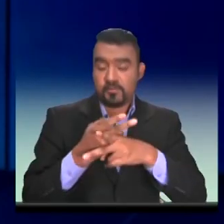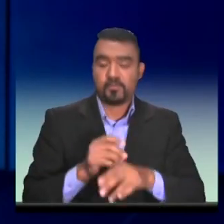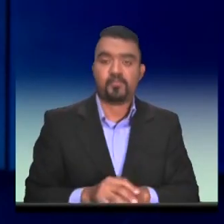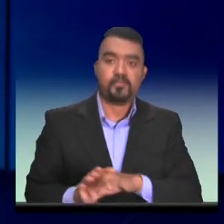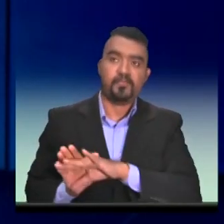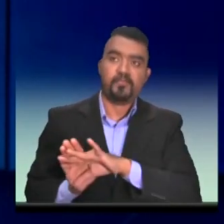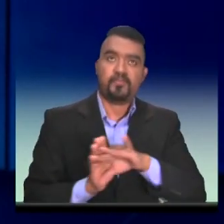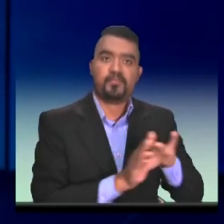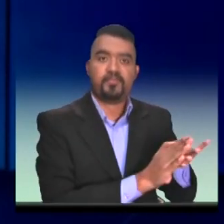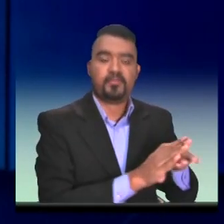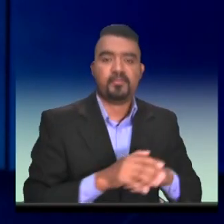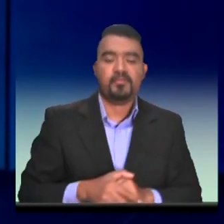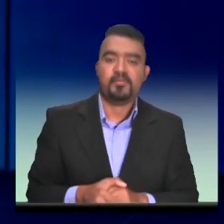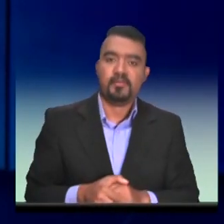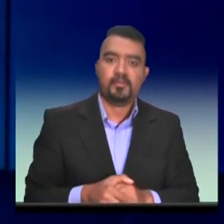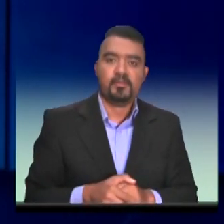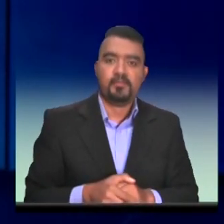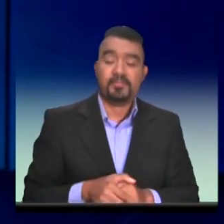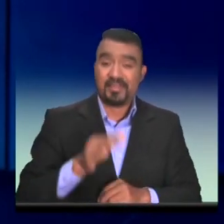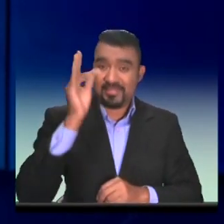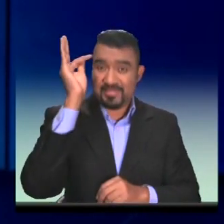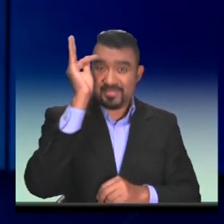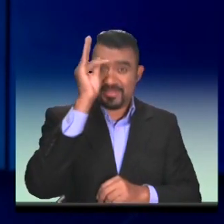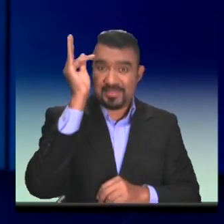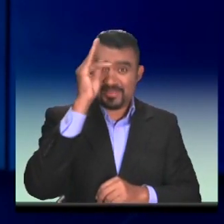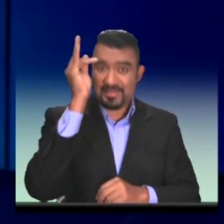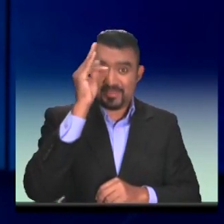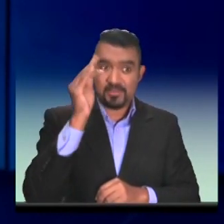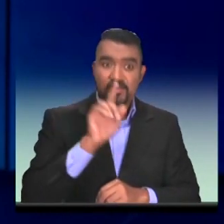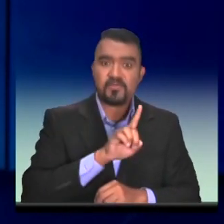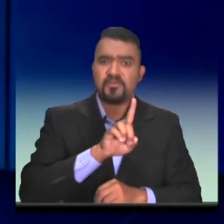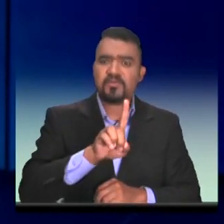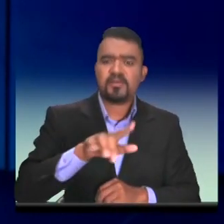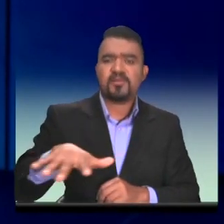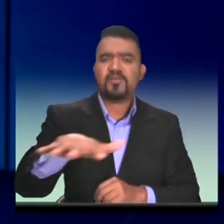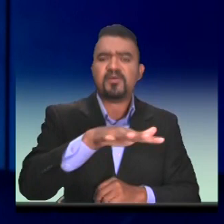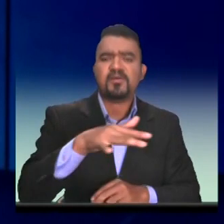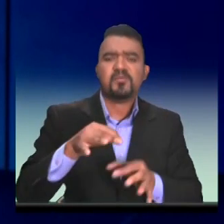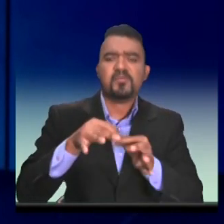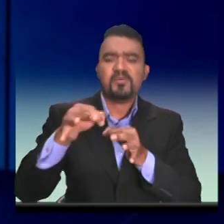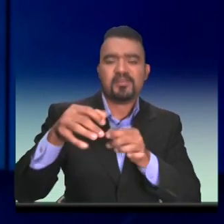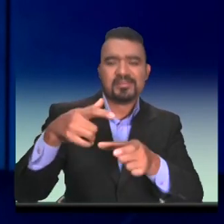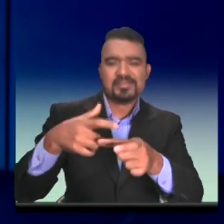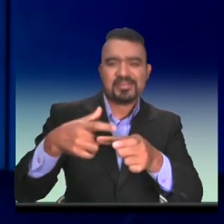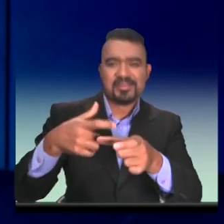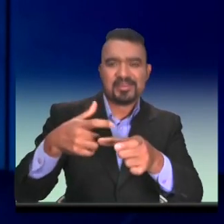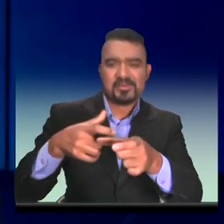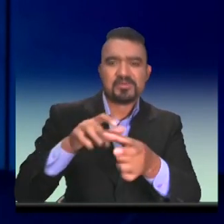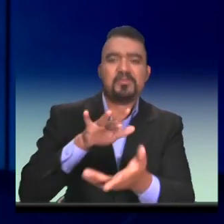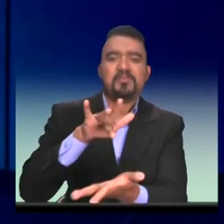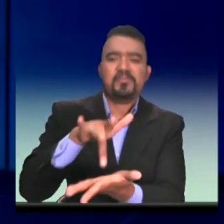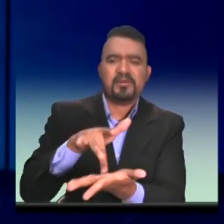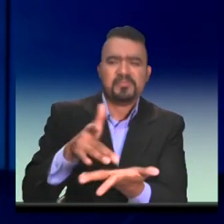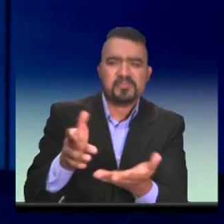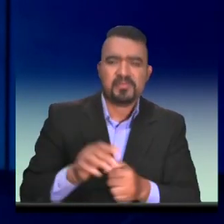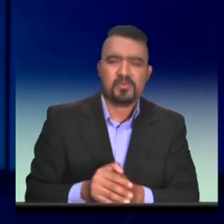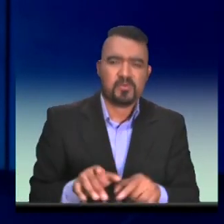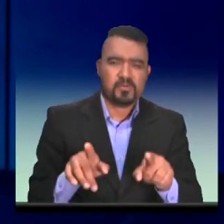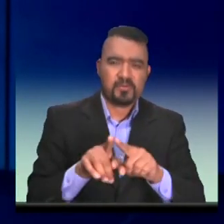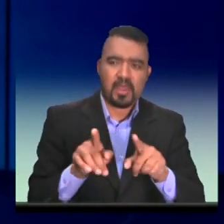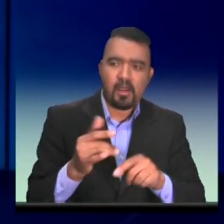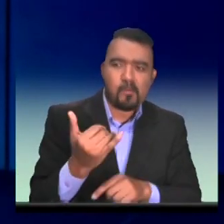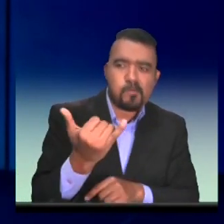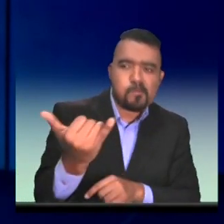un equipo de teleantioquia noticias acompañó a las autoridades en santa rosa de osos en el norte del departamento a realizar controles en